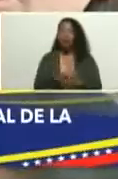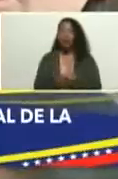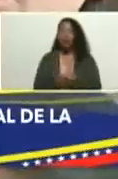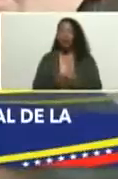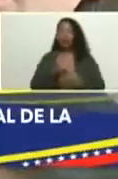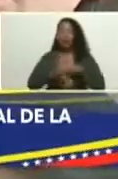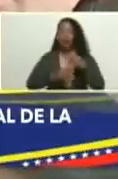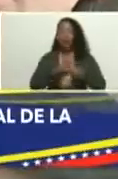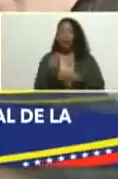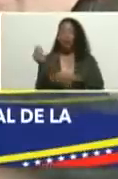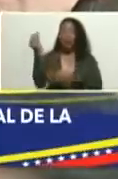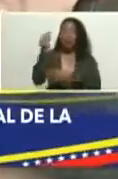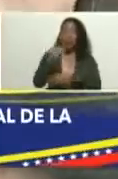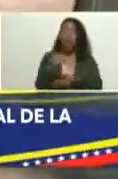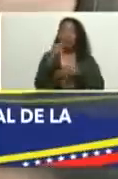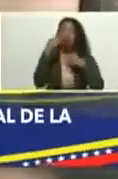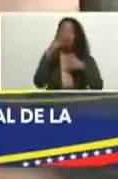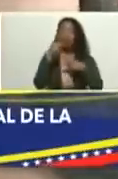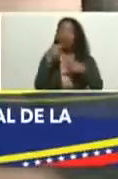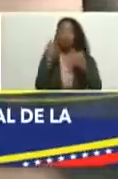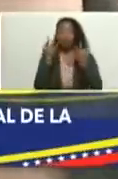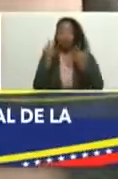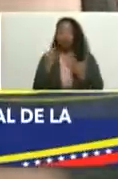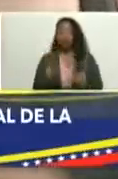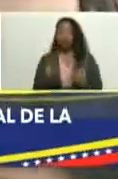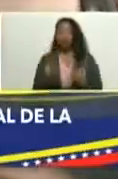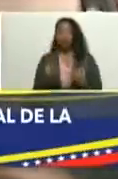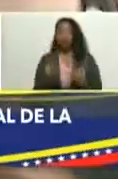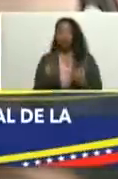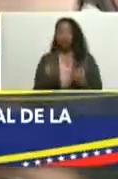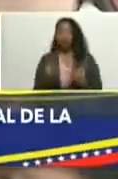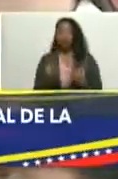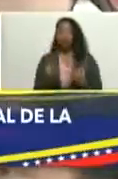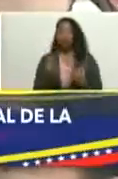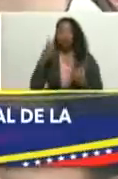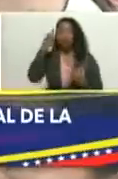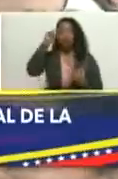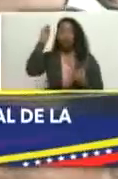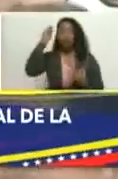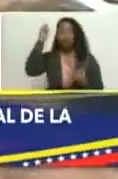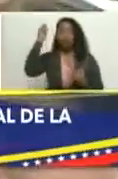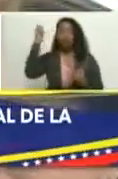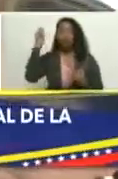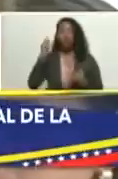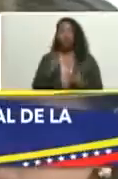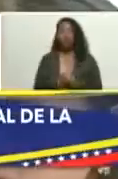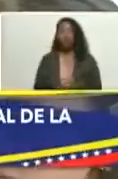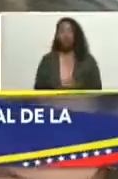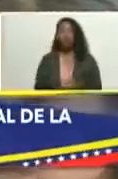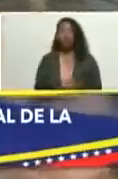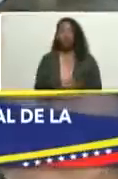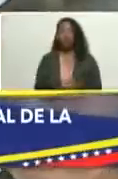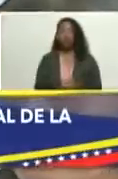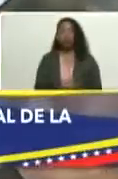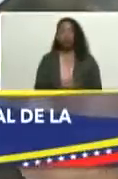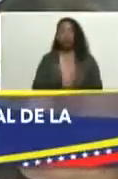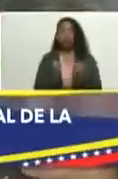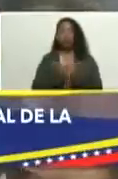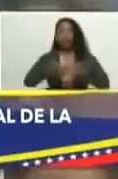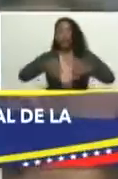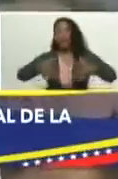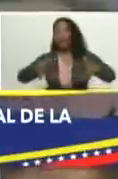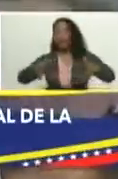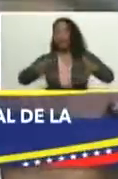llevar al máximo nivel de calidad la teoría y la praxis socialista en el campo de